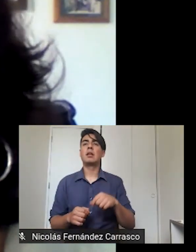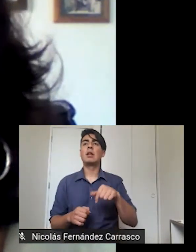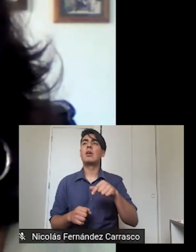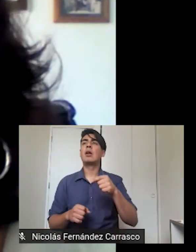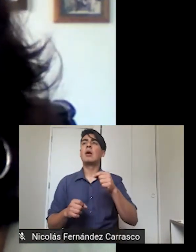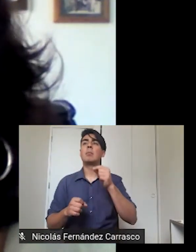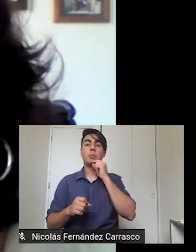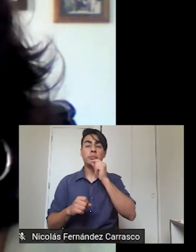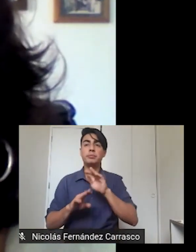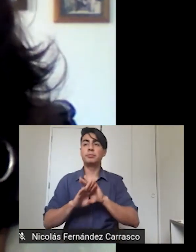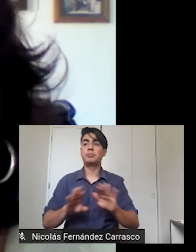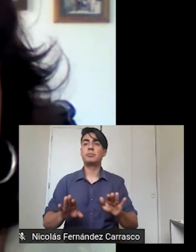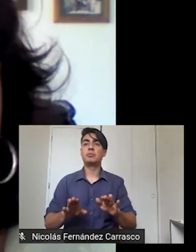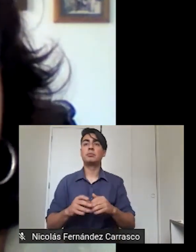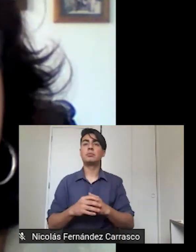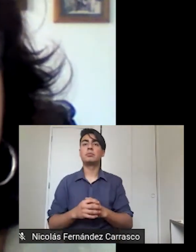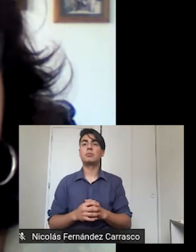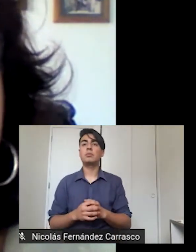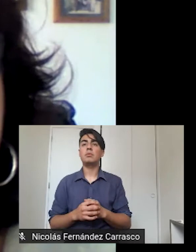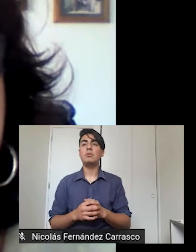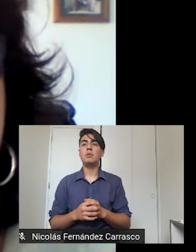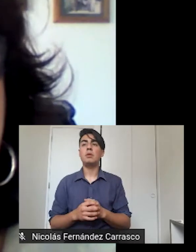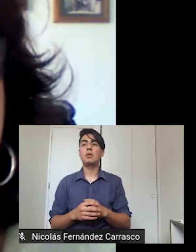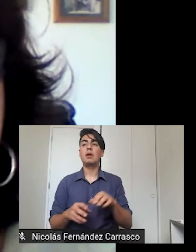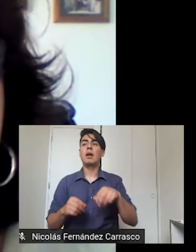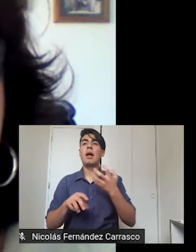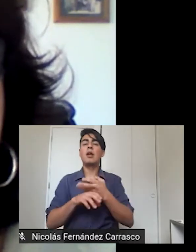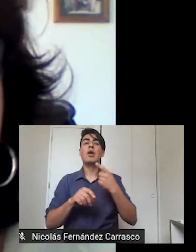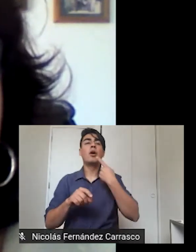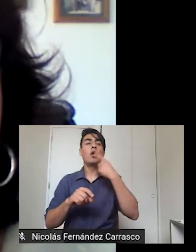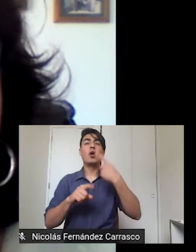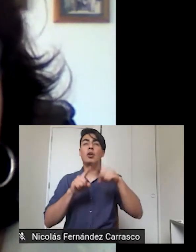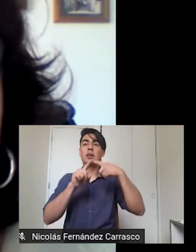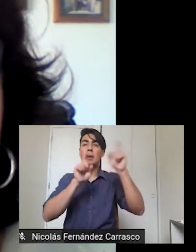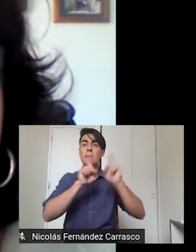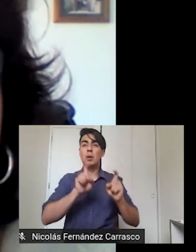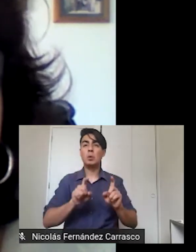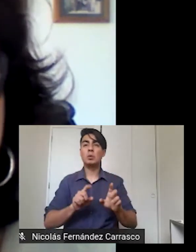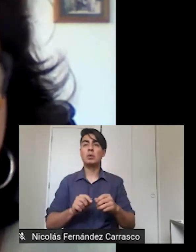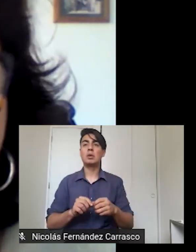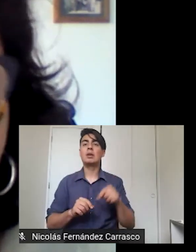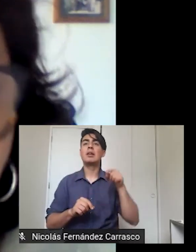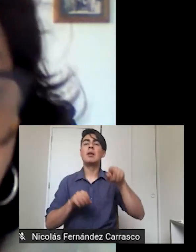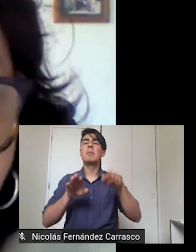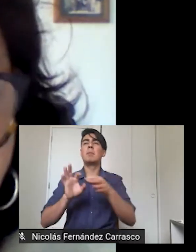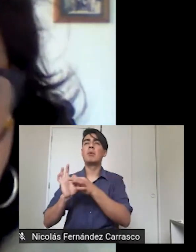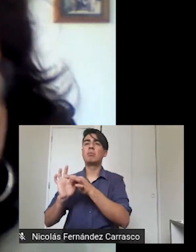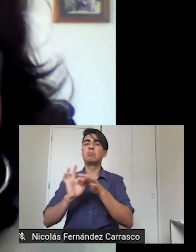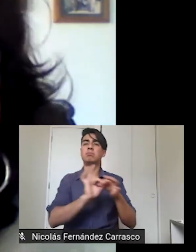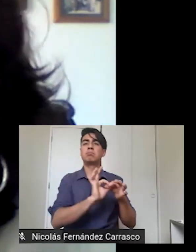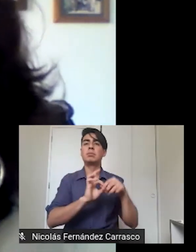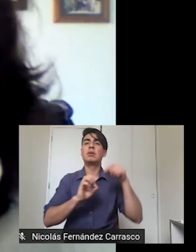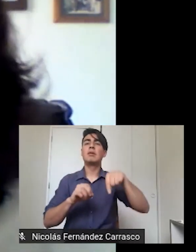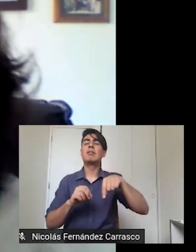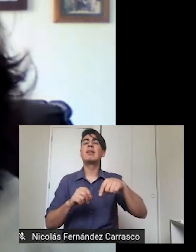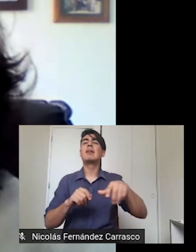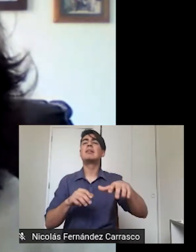teníamos, están asociadas a nuestro país. En el fondo, aquí es, la gente quiere